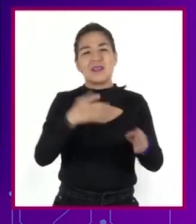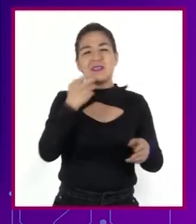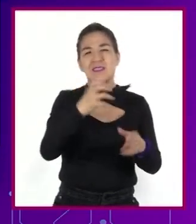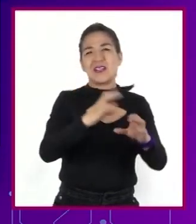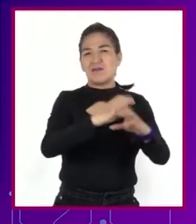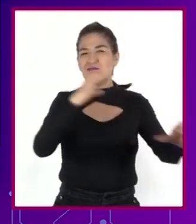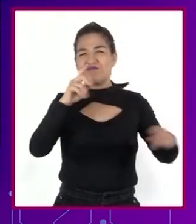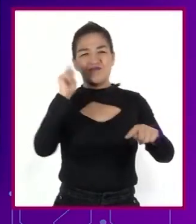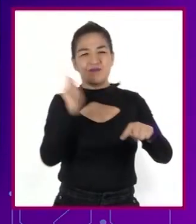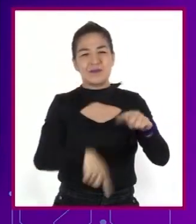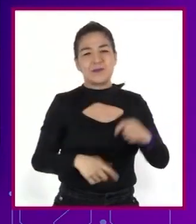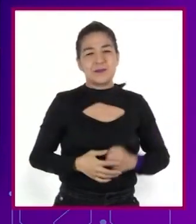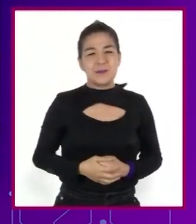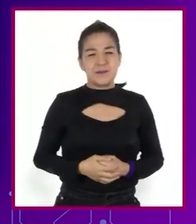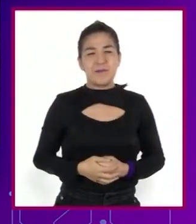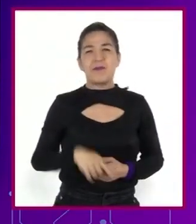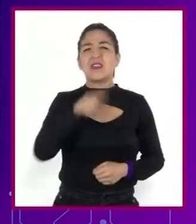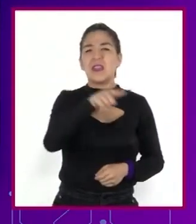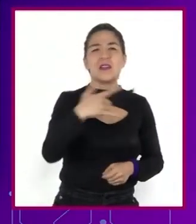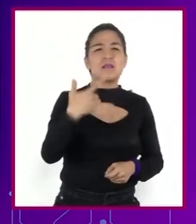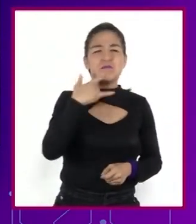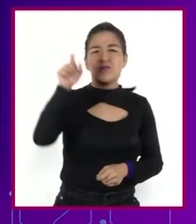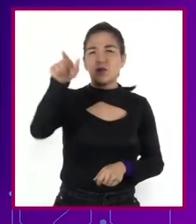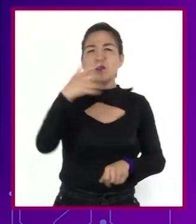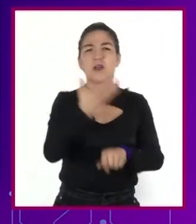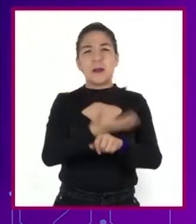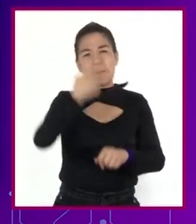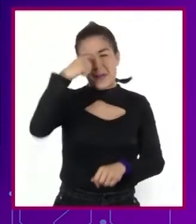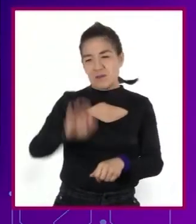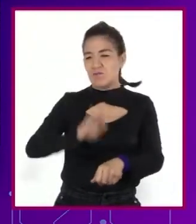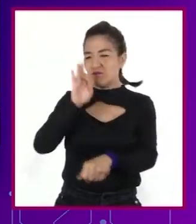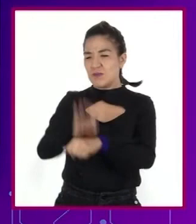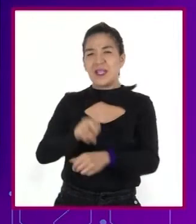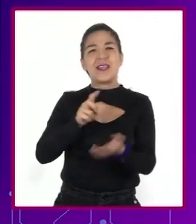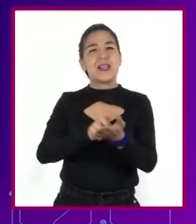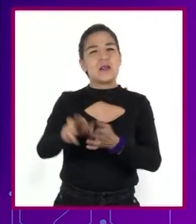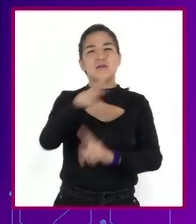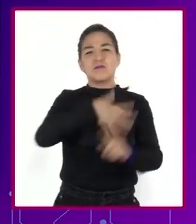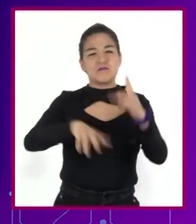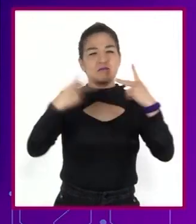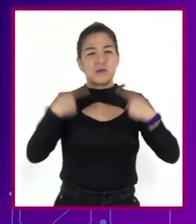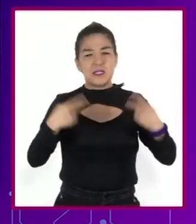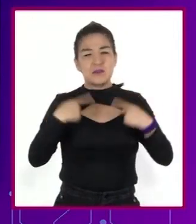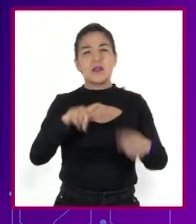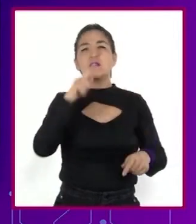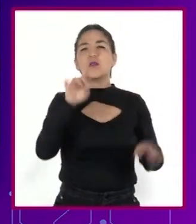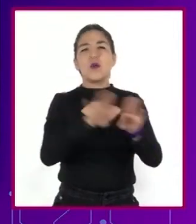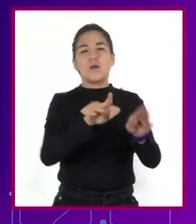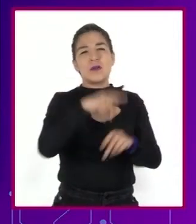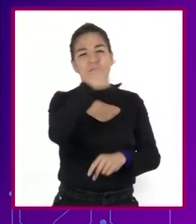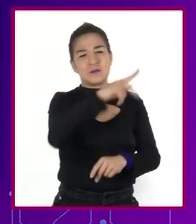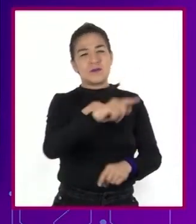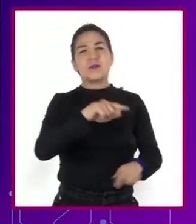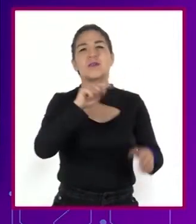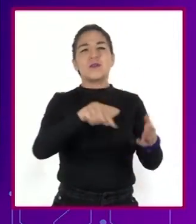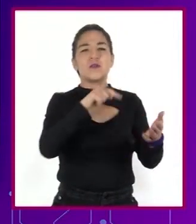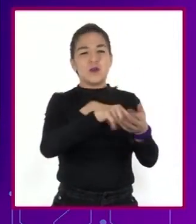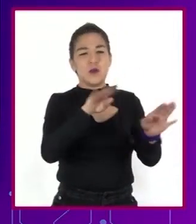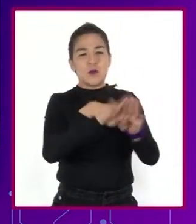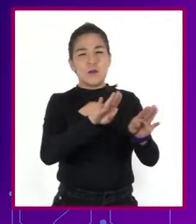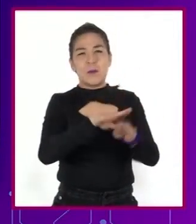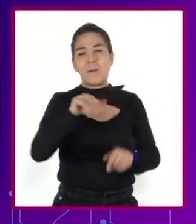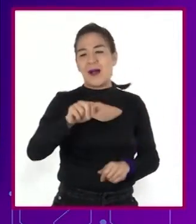En Estados Unidos, trabajó en el movimiento por los derechos civiles. Asesoró a Martin Luther King entre los